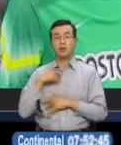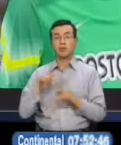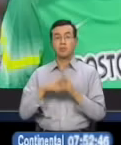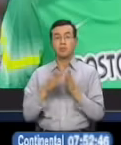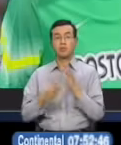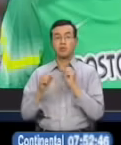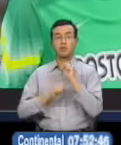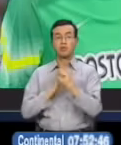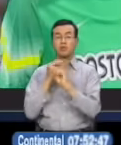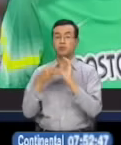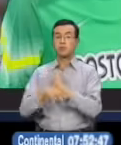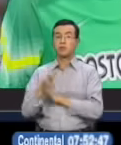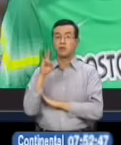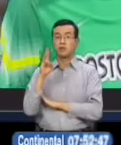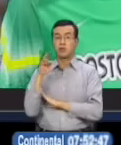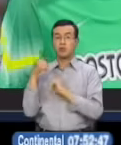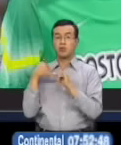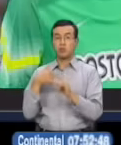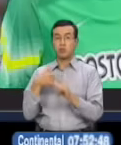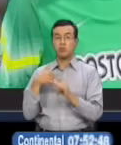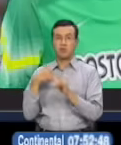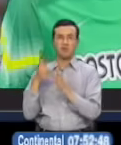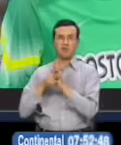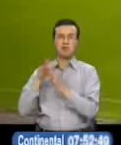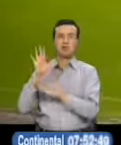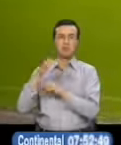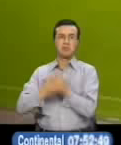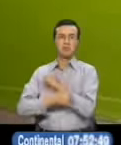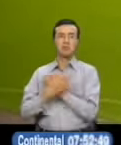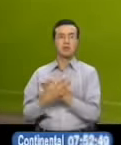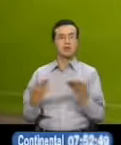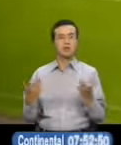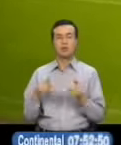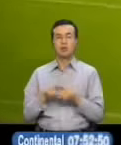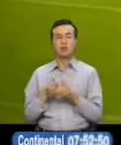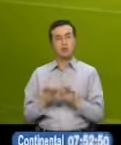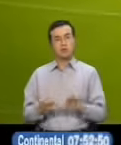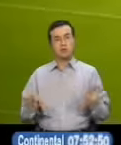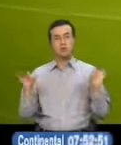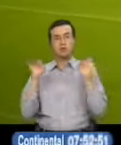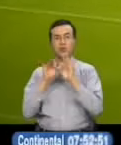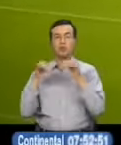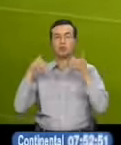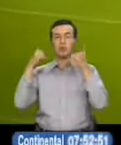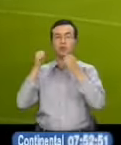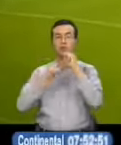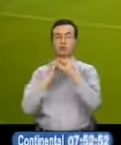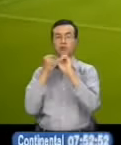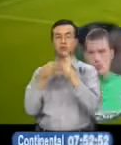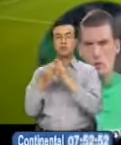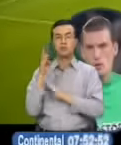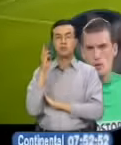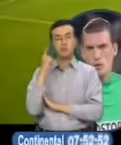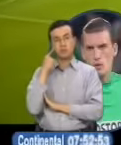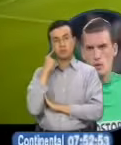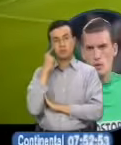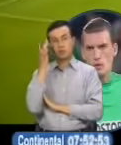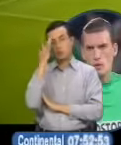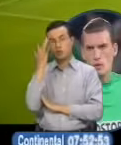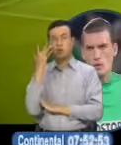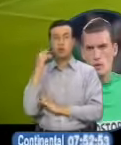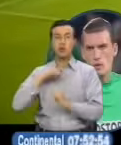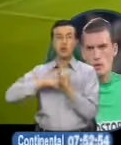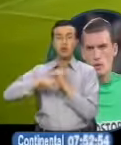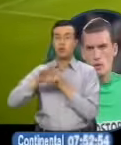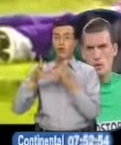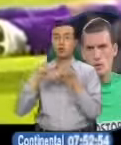en el año 2007 en el club Ferrocarril Oeste de su país natal, ha sido también protagonista en esta Copa 2016, al no haber recibido anotaciones